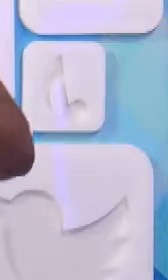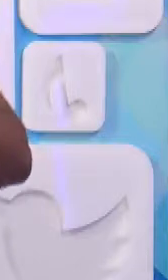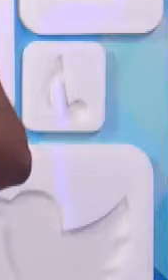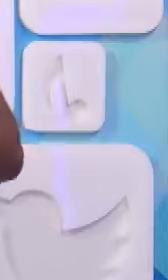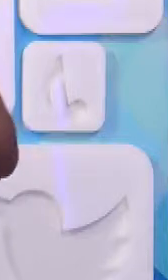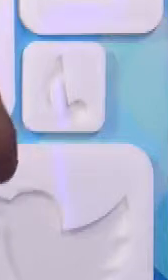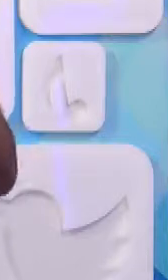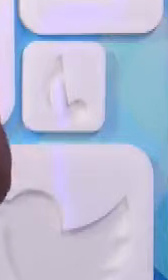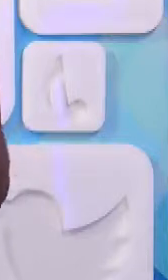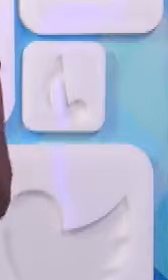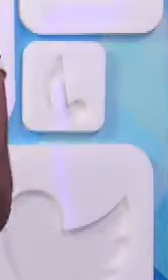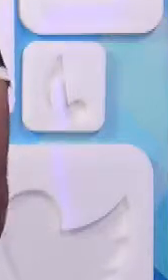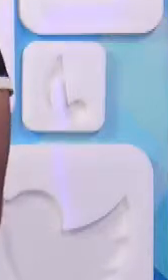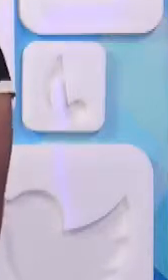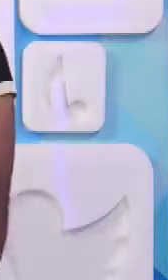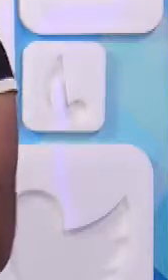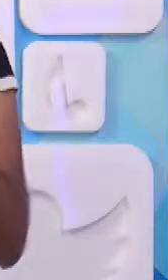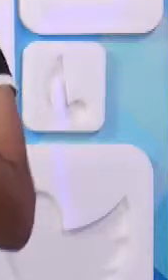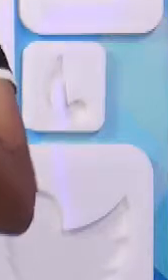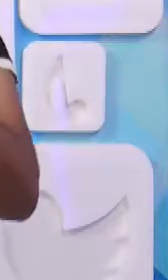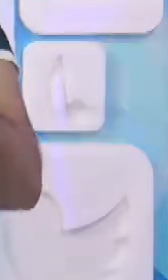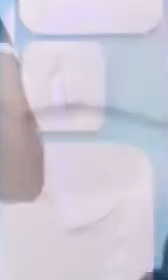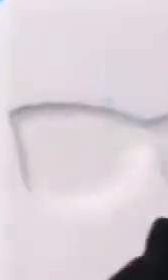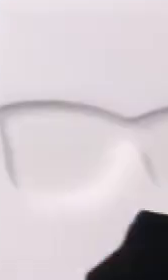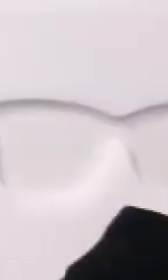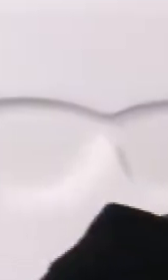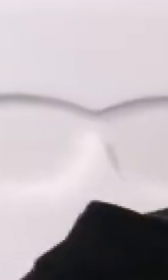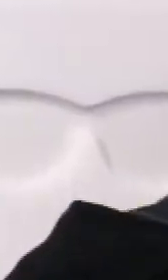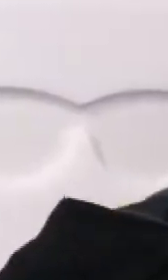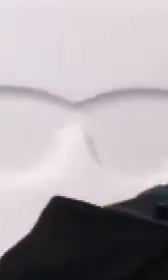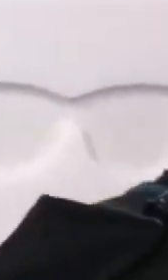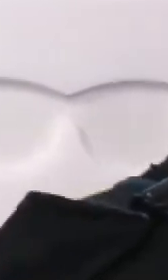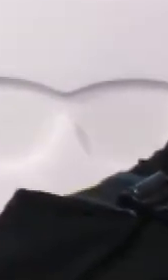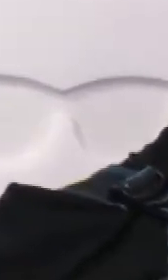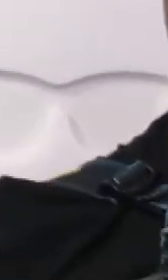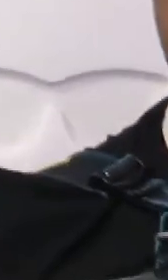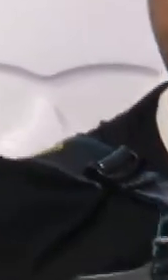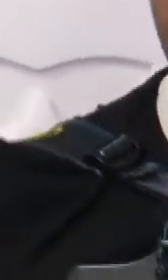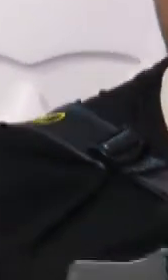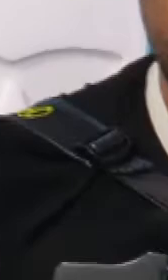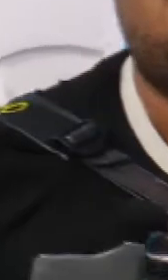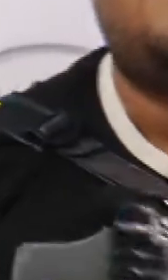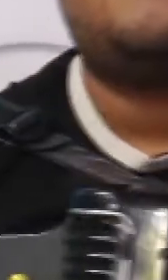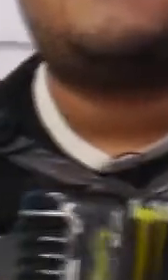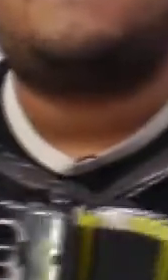a nada, nada, si es contigo.